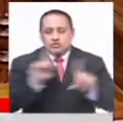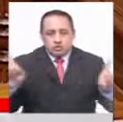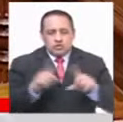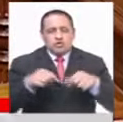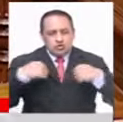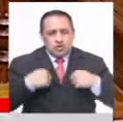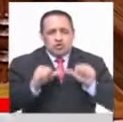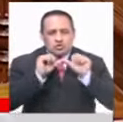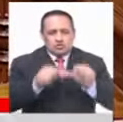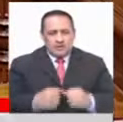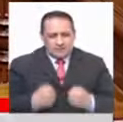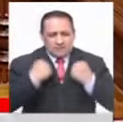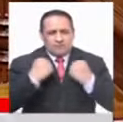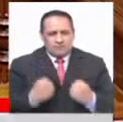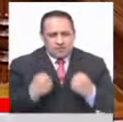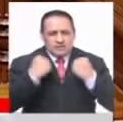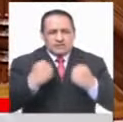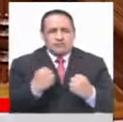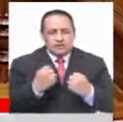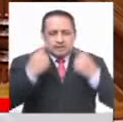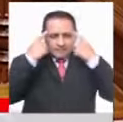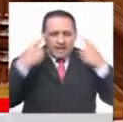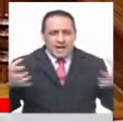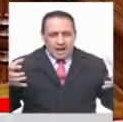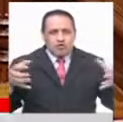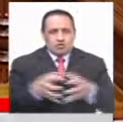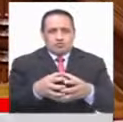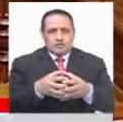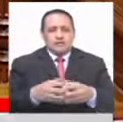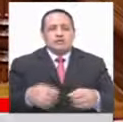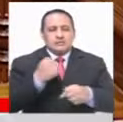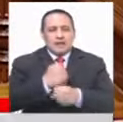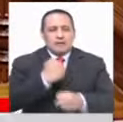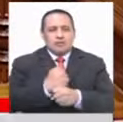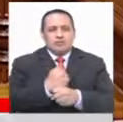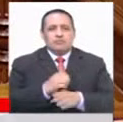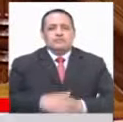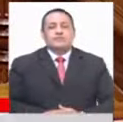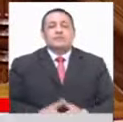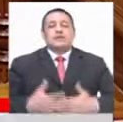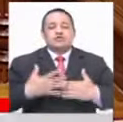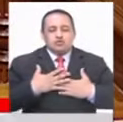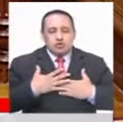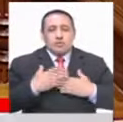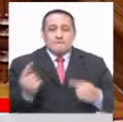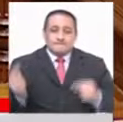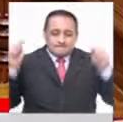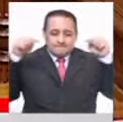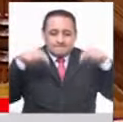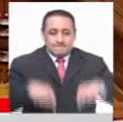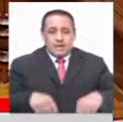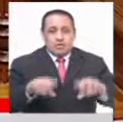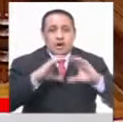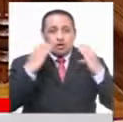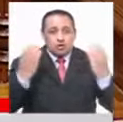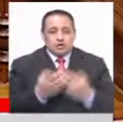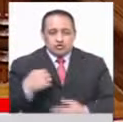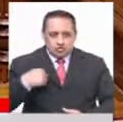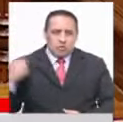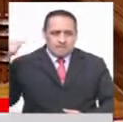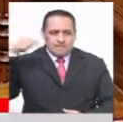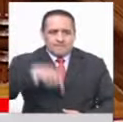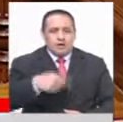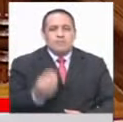con todas mis fuerzas para consolidar la institucionalidad. Asisto a esta Casa Democrática